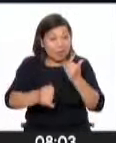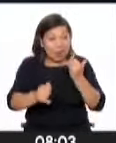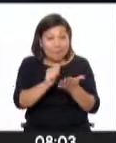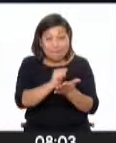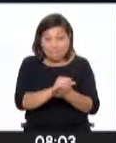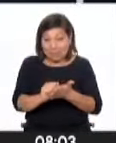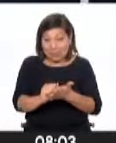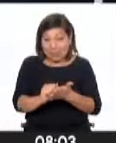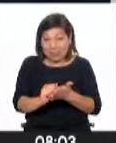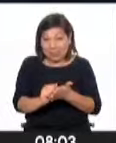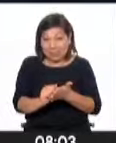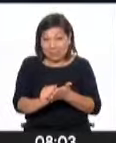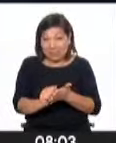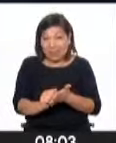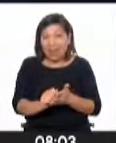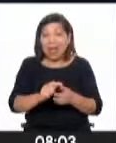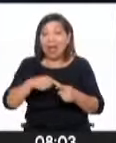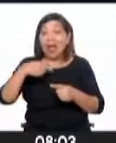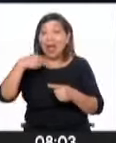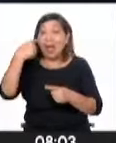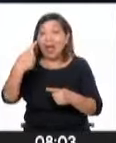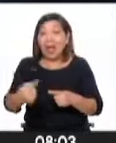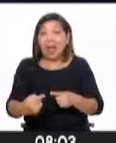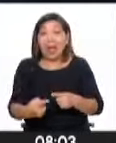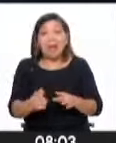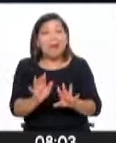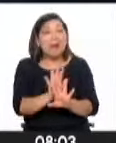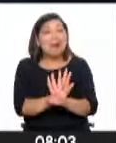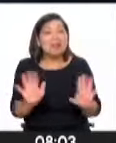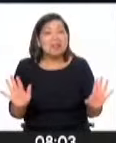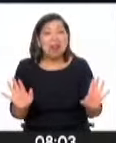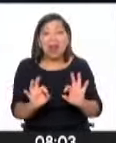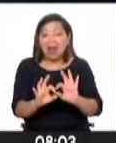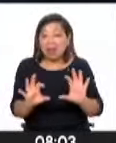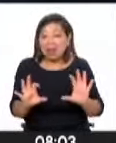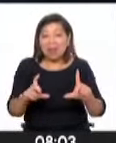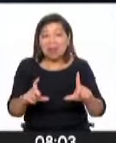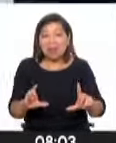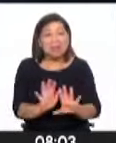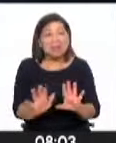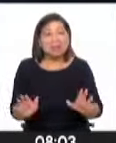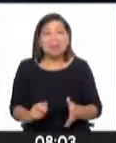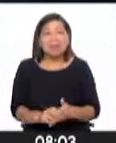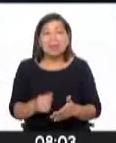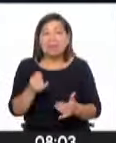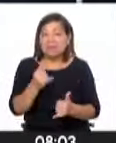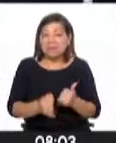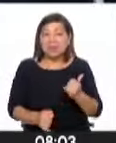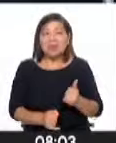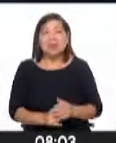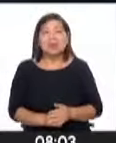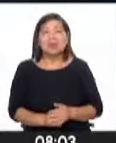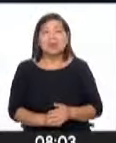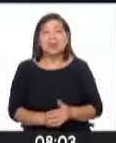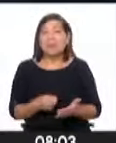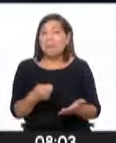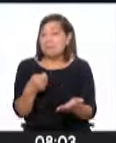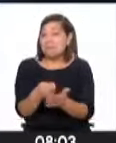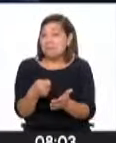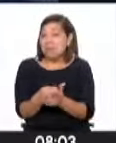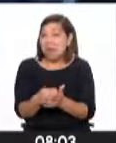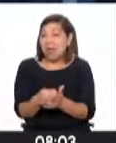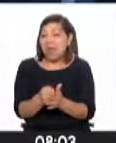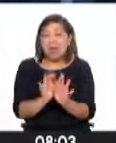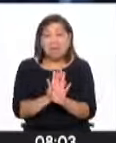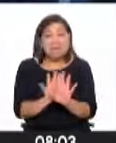de abril, que sale en mayo, el reporte de abril sale en mayo, ya salgo limpio. A Jorge ya terminó de pagar su deuda en la que